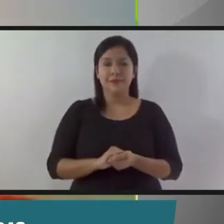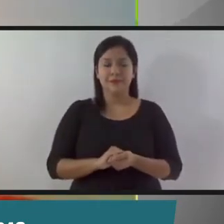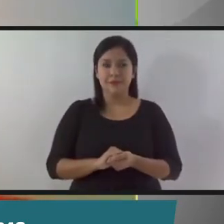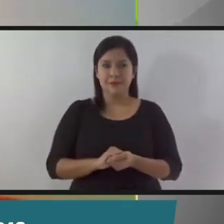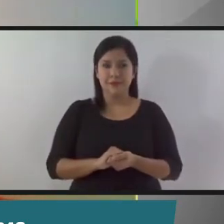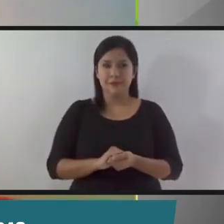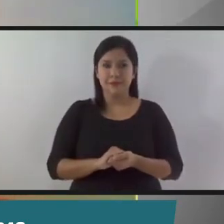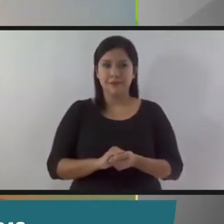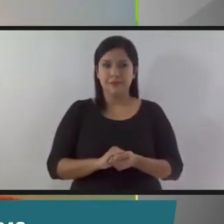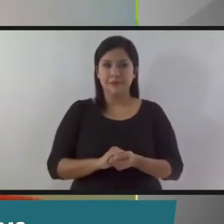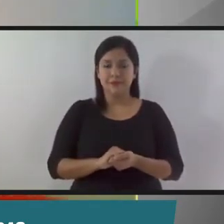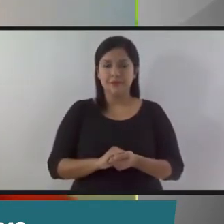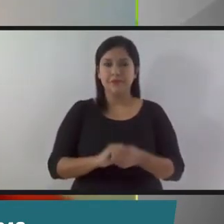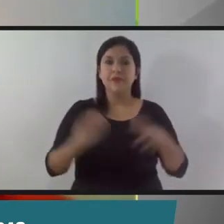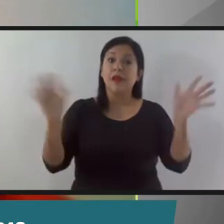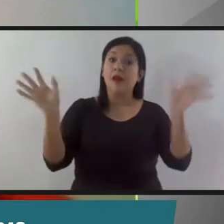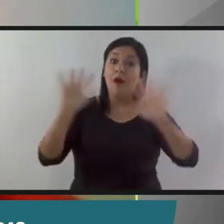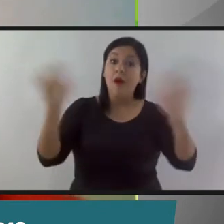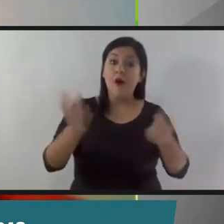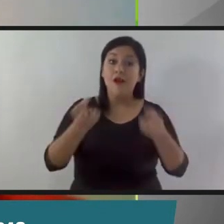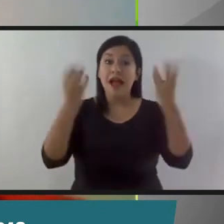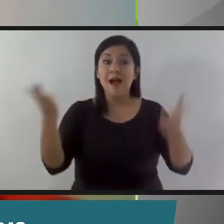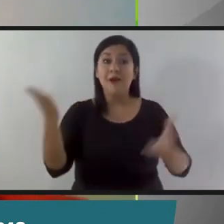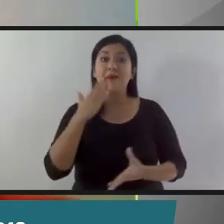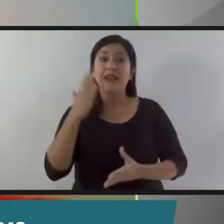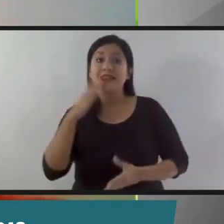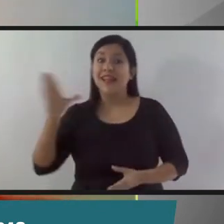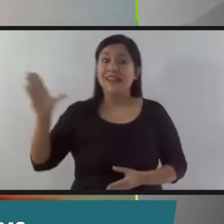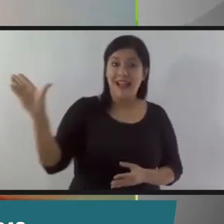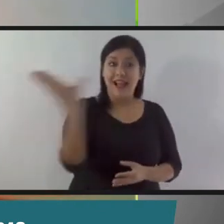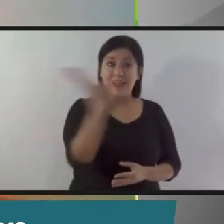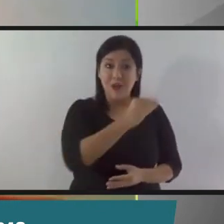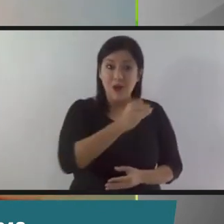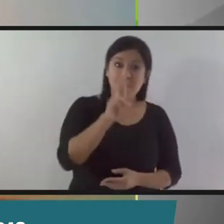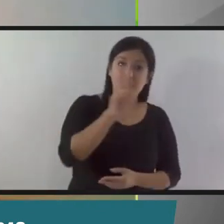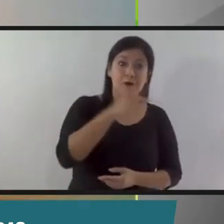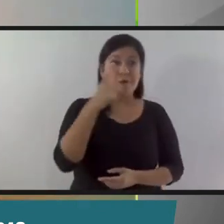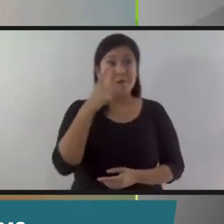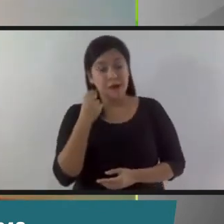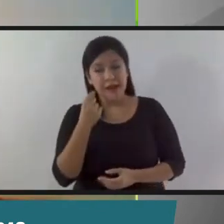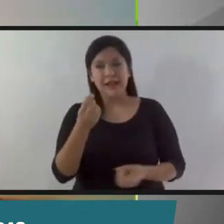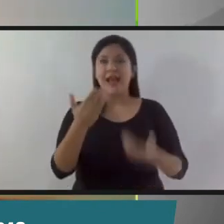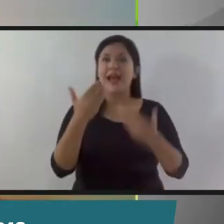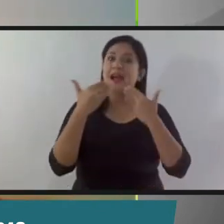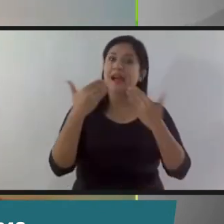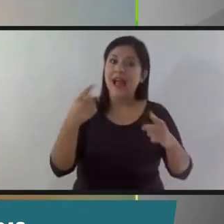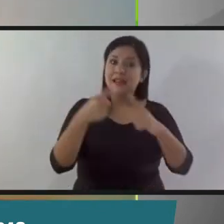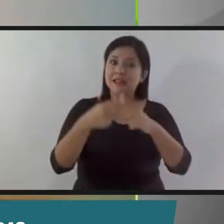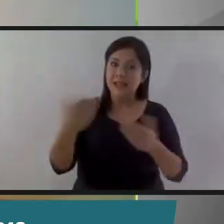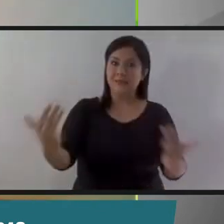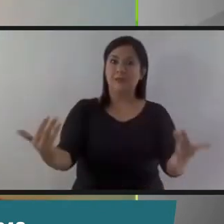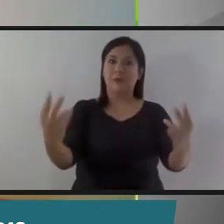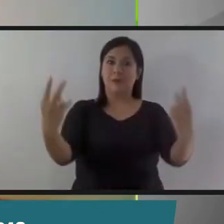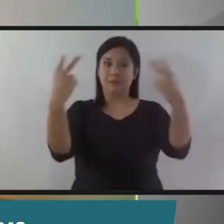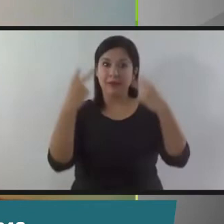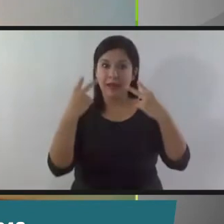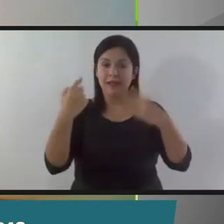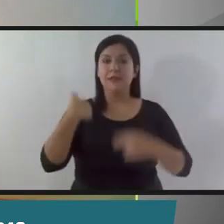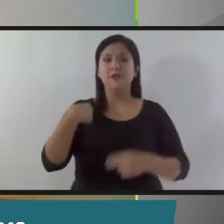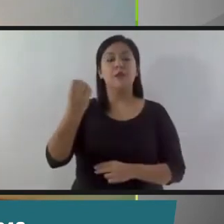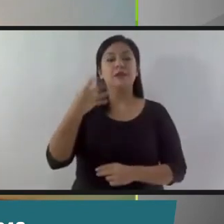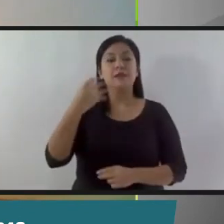Perfecto. Hola, buenas tardes a todos. Muchas gracias por acompañarnos. Mi nombre es